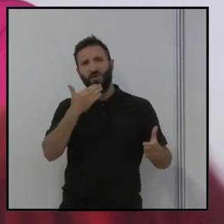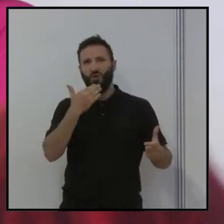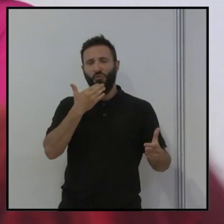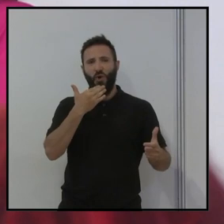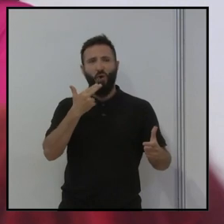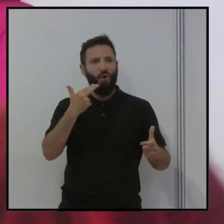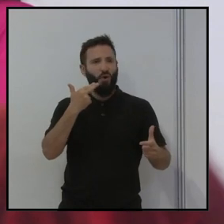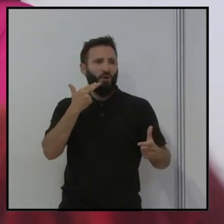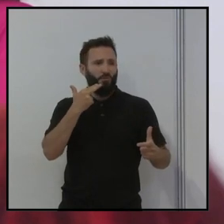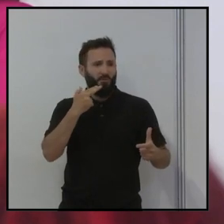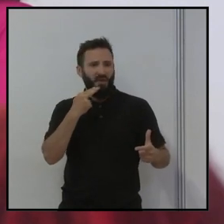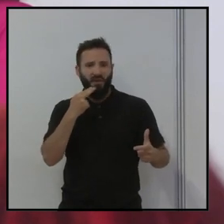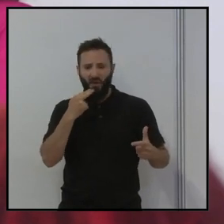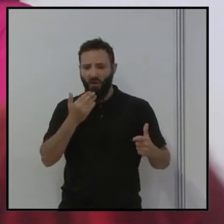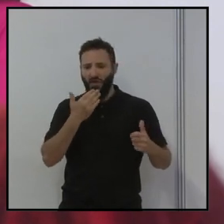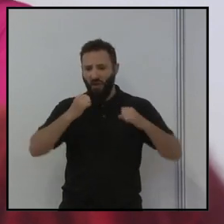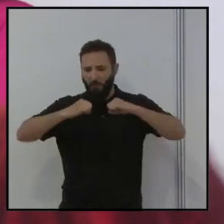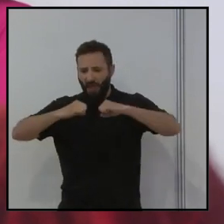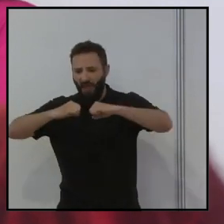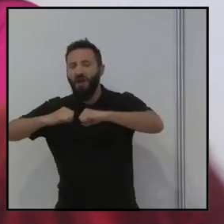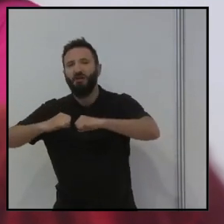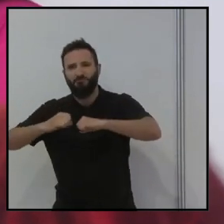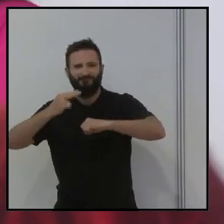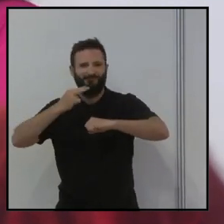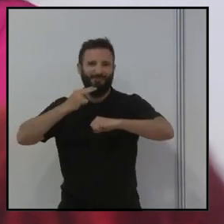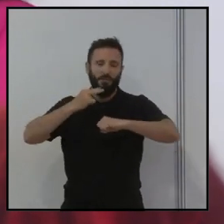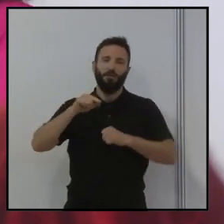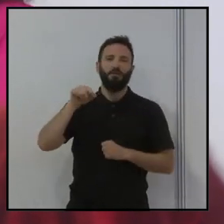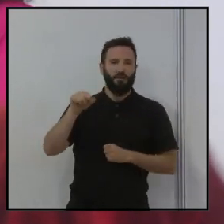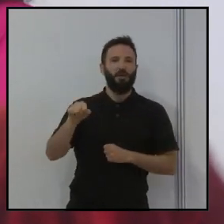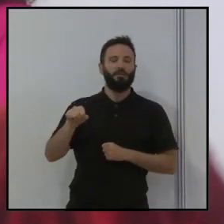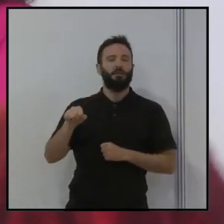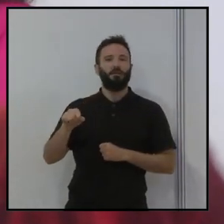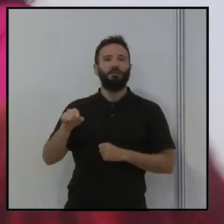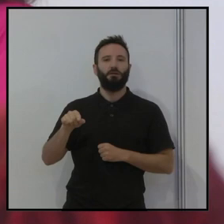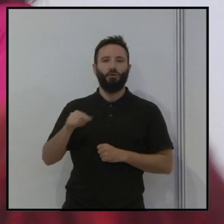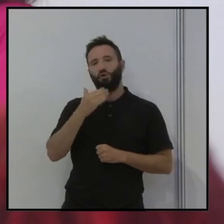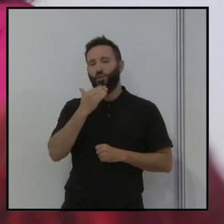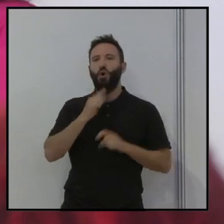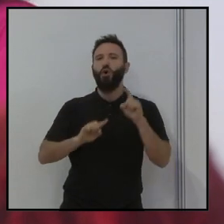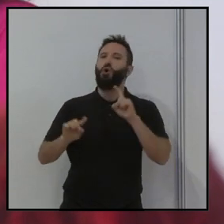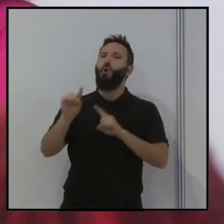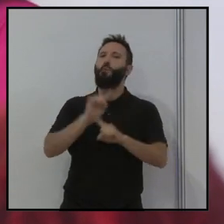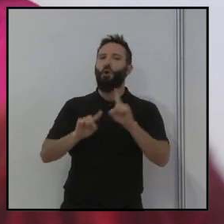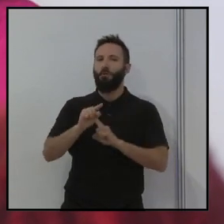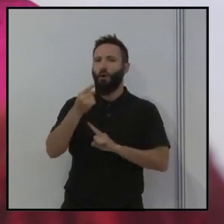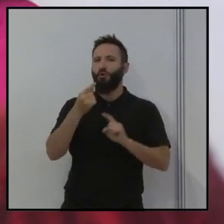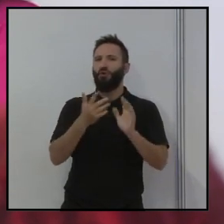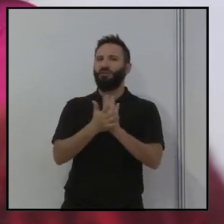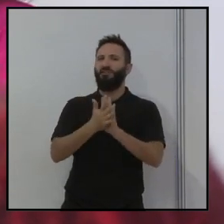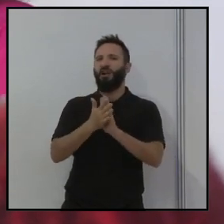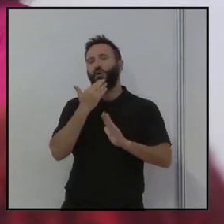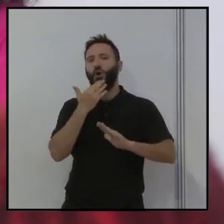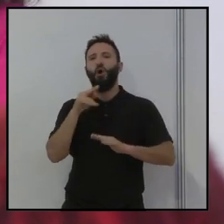fobia a la vejez y a los viejos, y este es uno de los grandes icebergs, ¿no? Es decir, que se ve la punta y lo demás